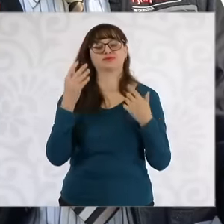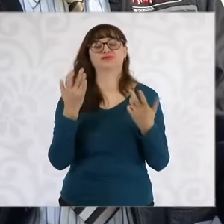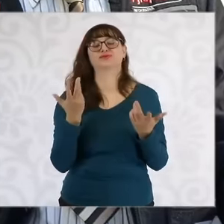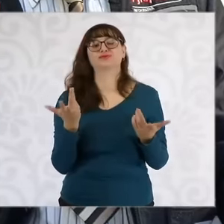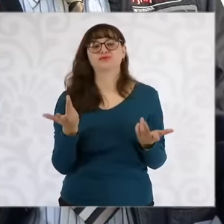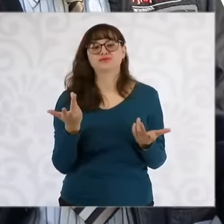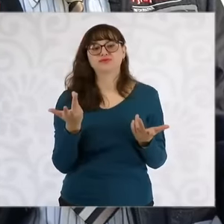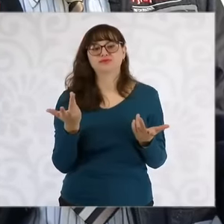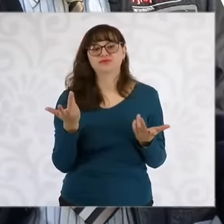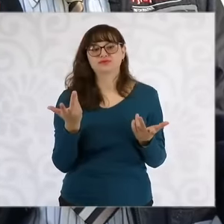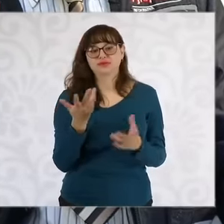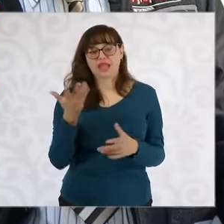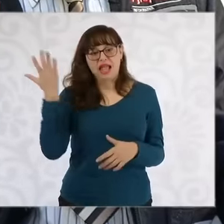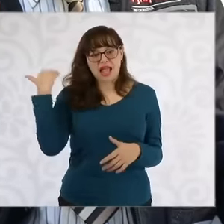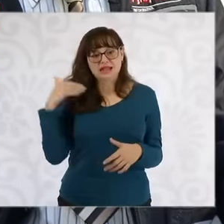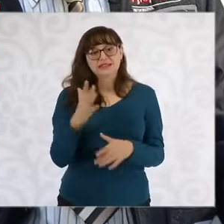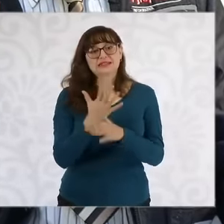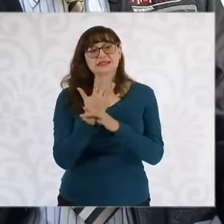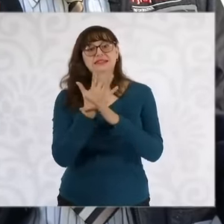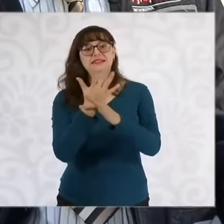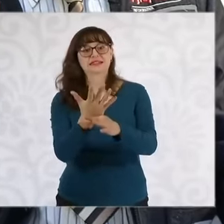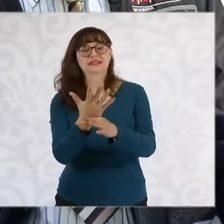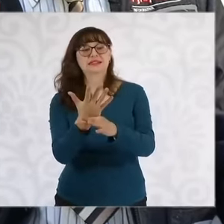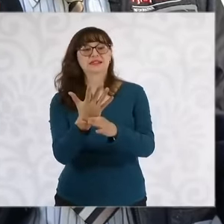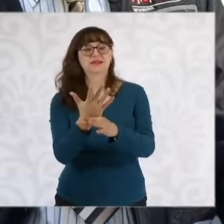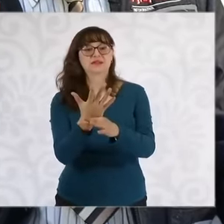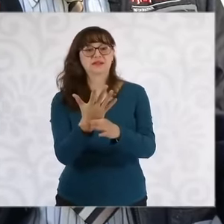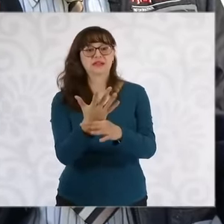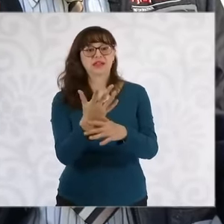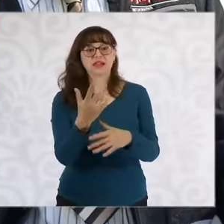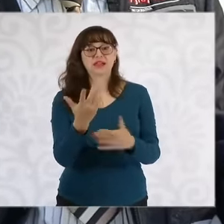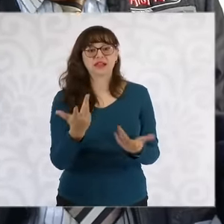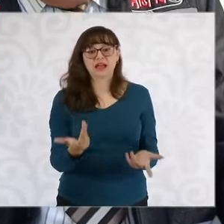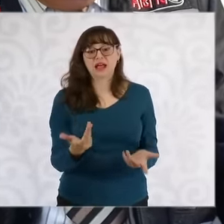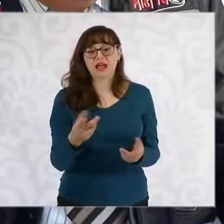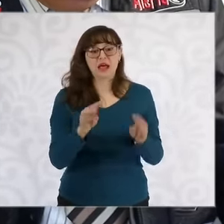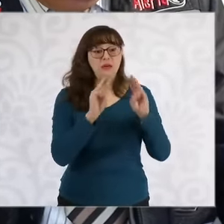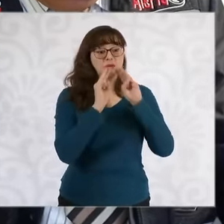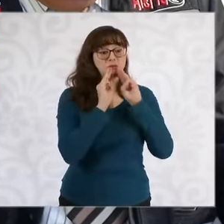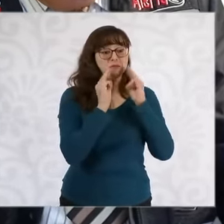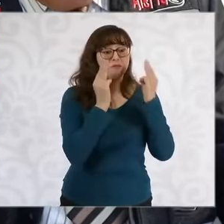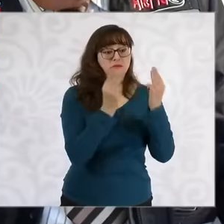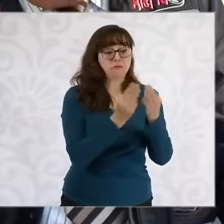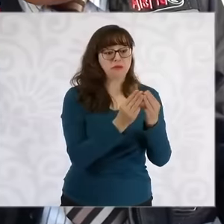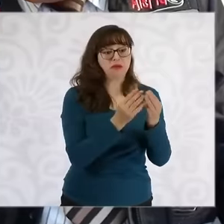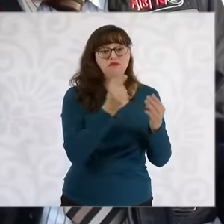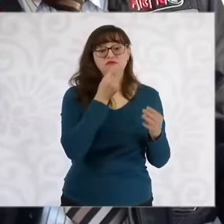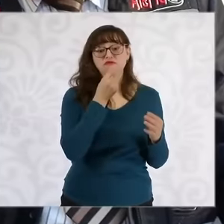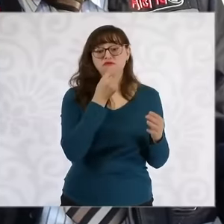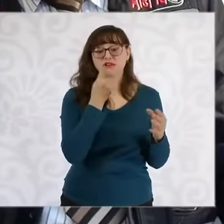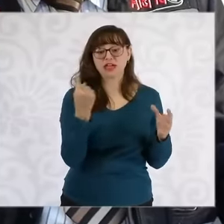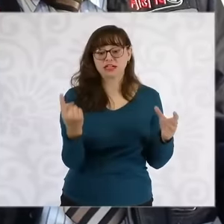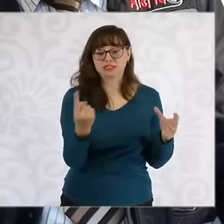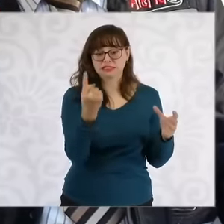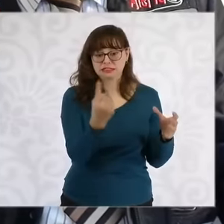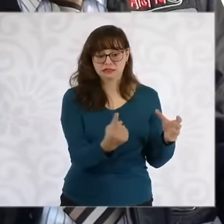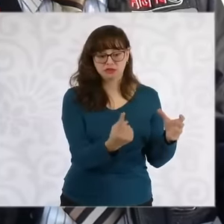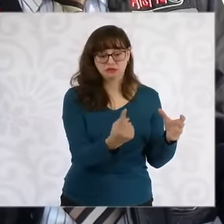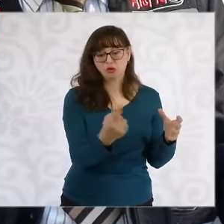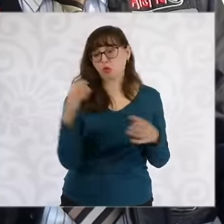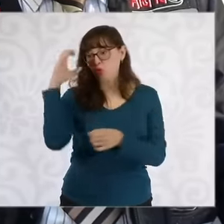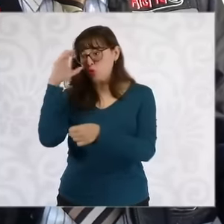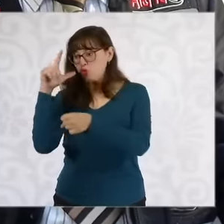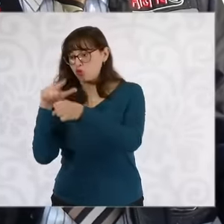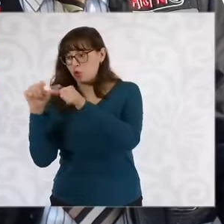decía, palabras más, palabras menos, que si le quitas un niño a la delincuencia, se lo agregas a la cultura y a las artes, y así está